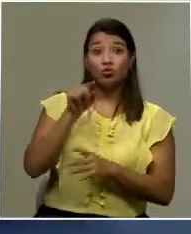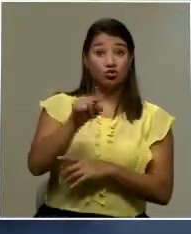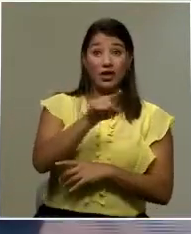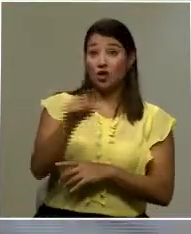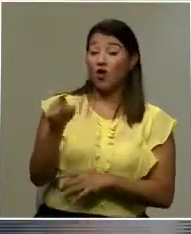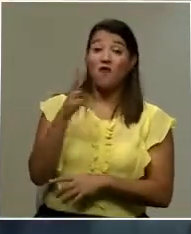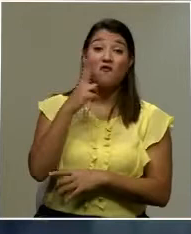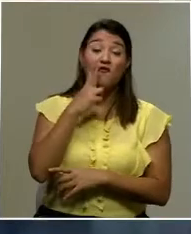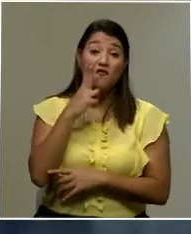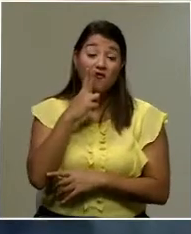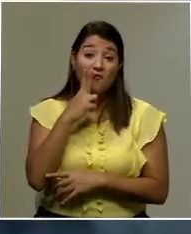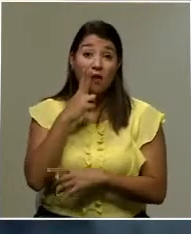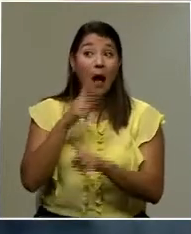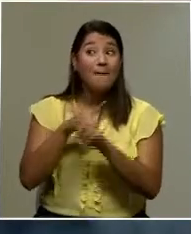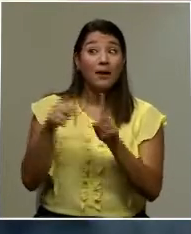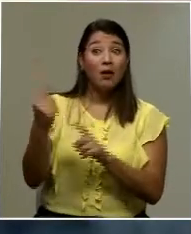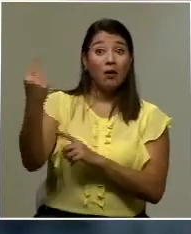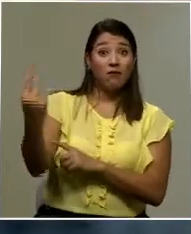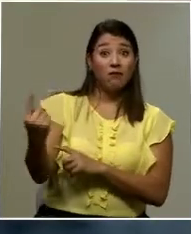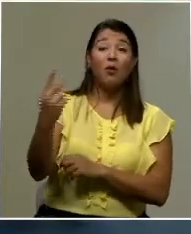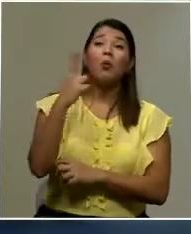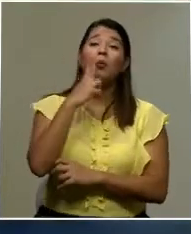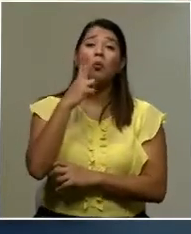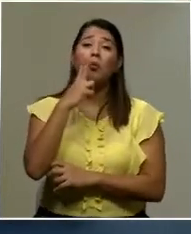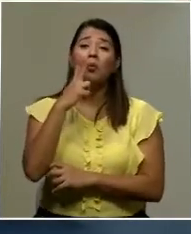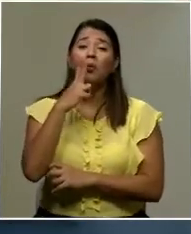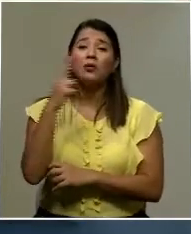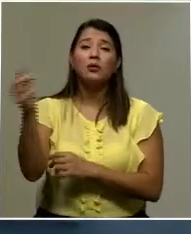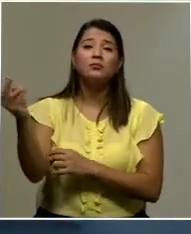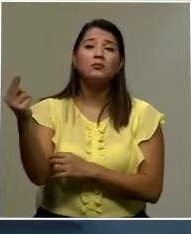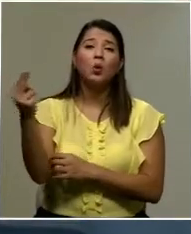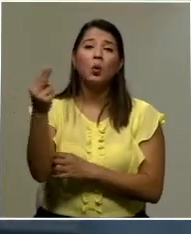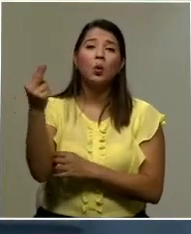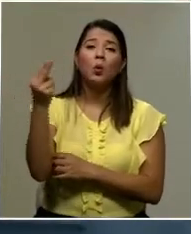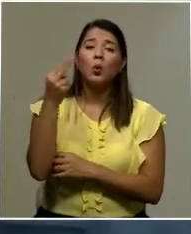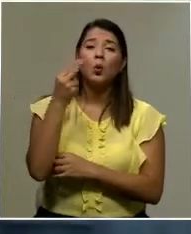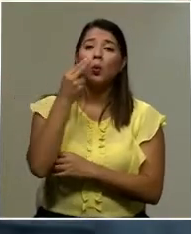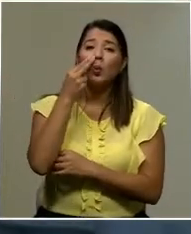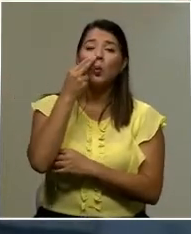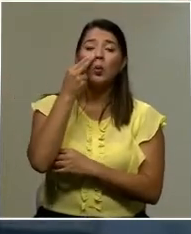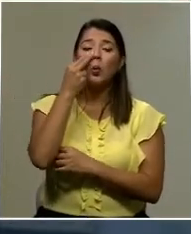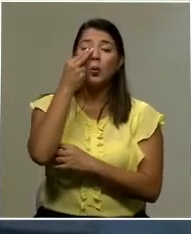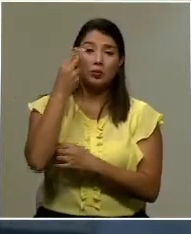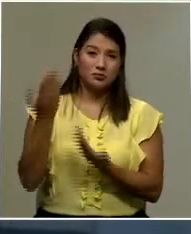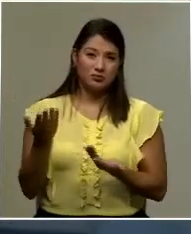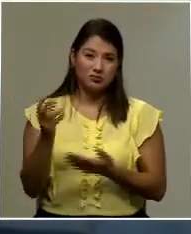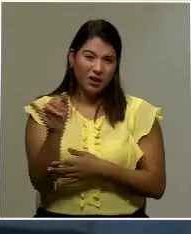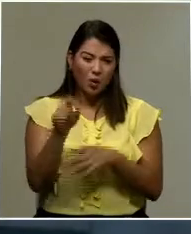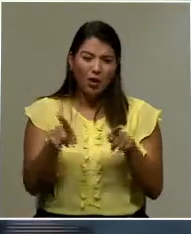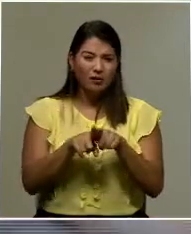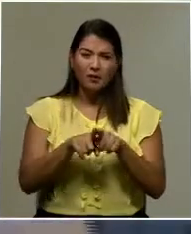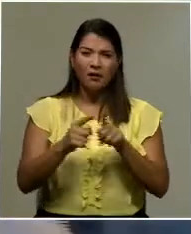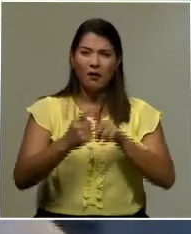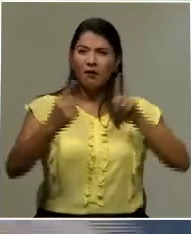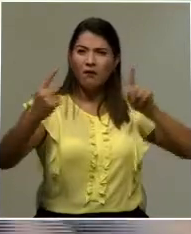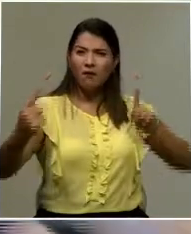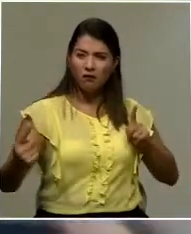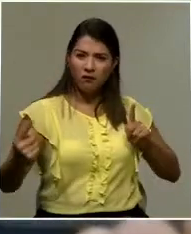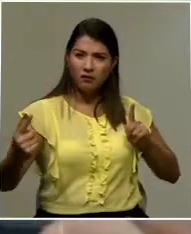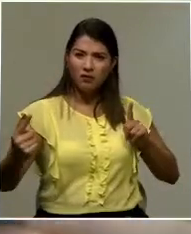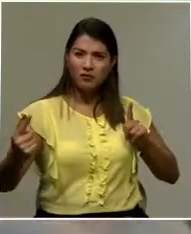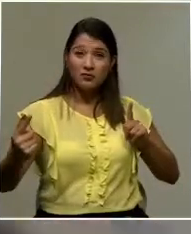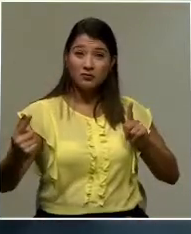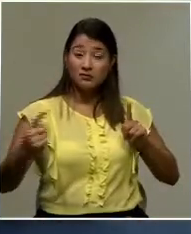si estás hablando cerca de ellos, lo vas a respirar. Y si estás en la misma habitación, pues al principio cuando encienden el cigarrillo, tú ves el humo, pero